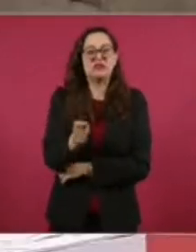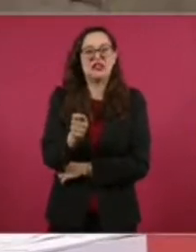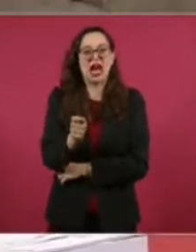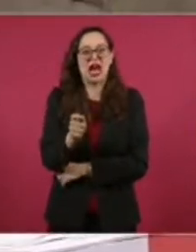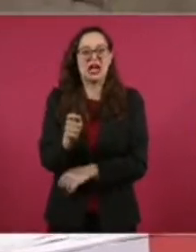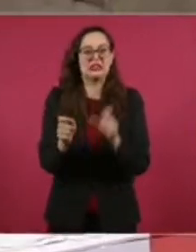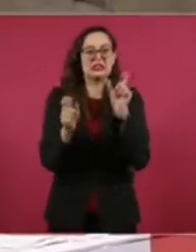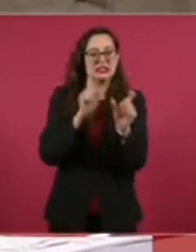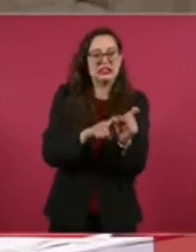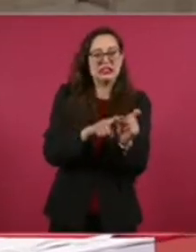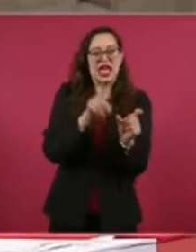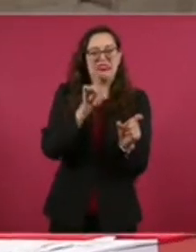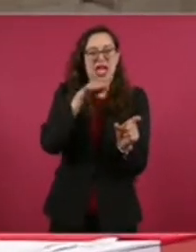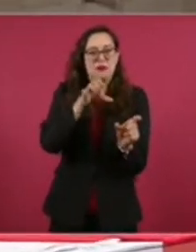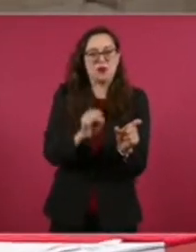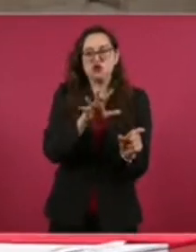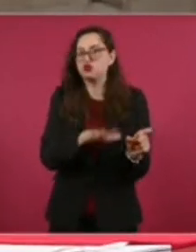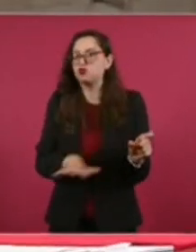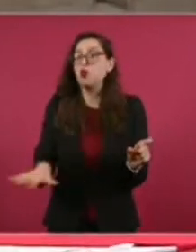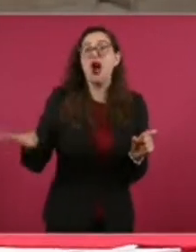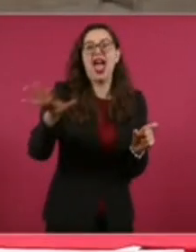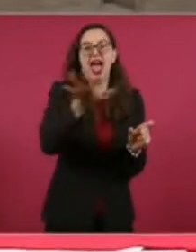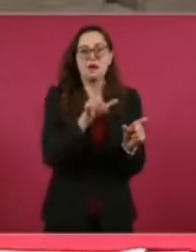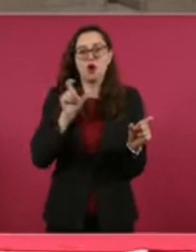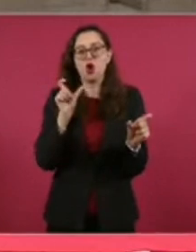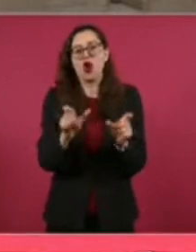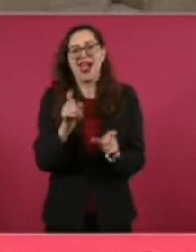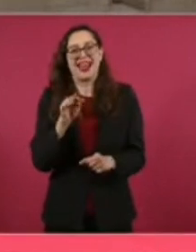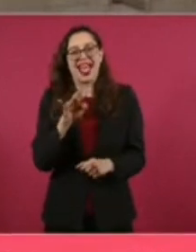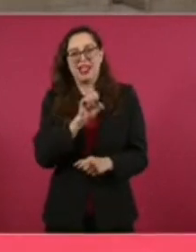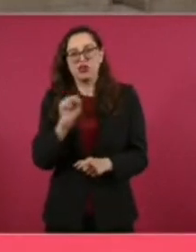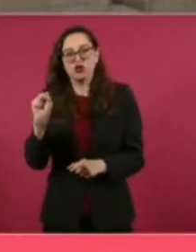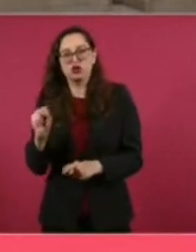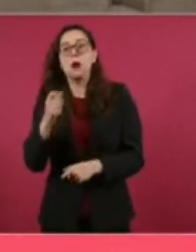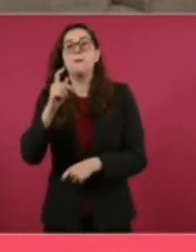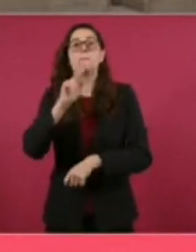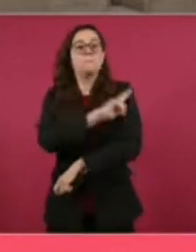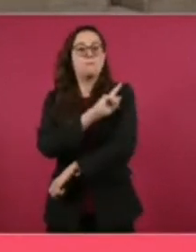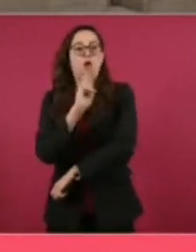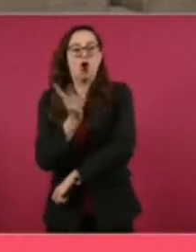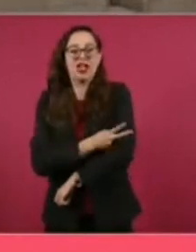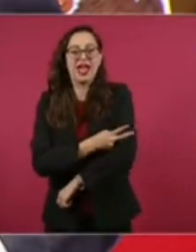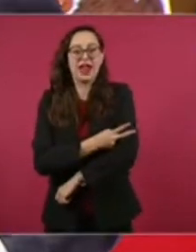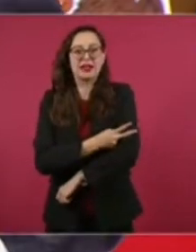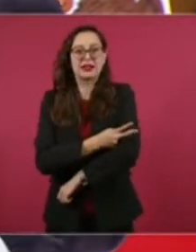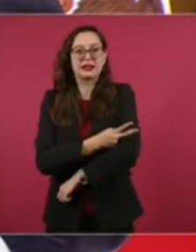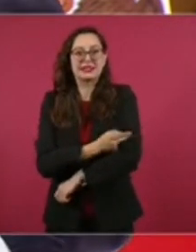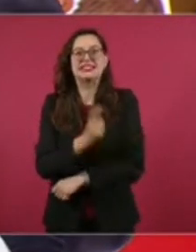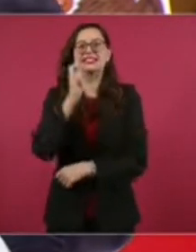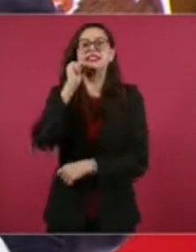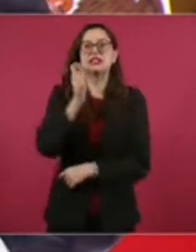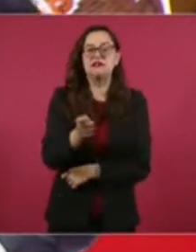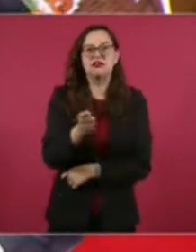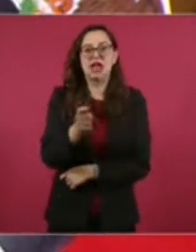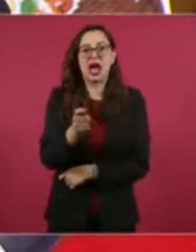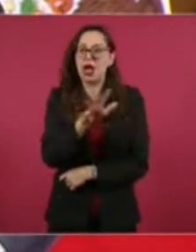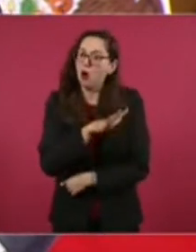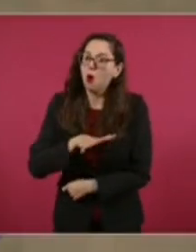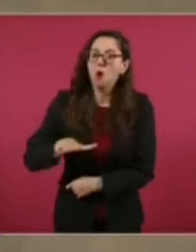dos partes. Demos es pueblo, Kratos es poder. La democracia es el